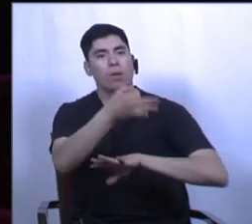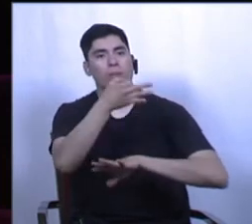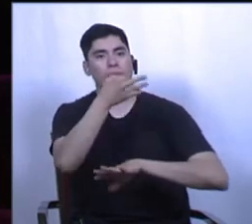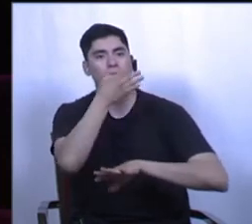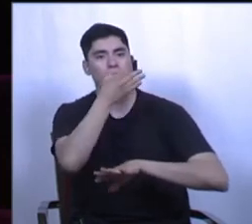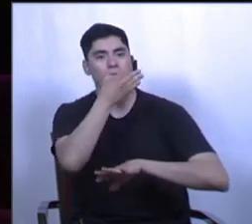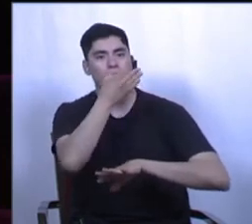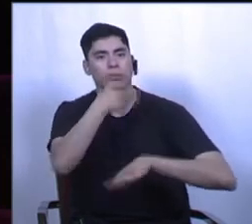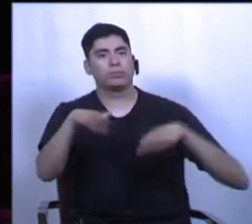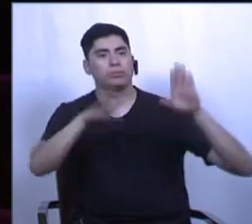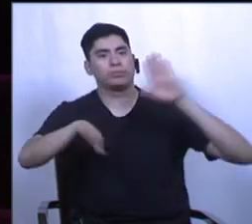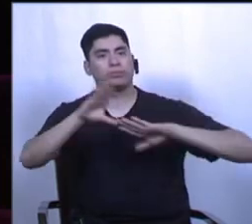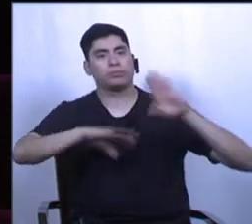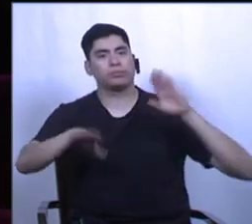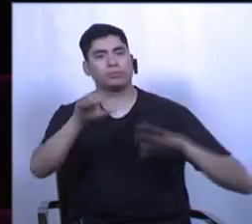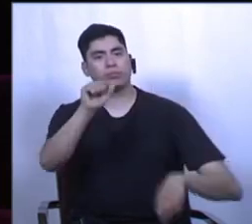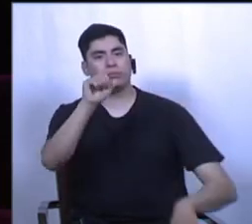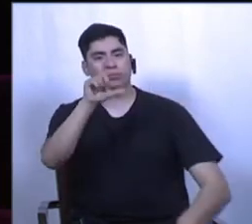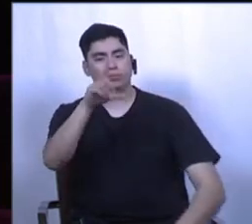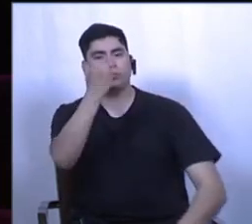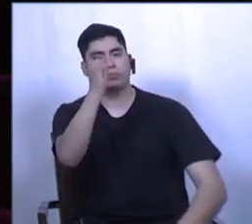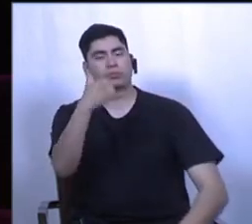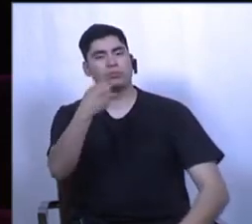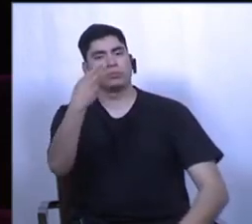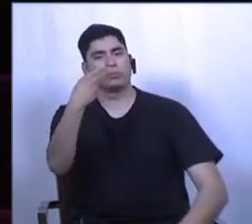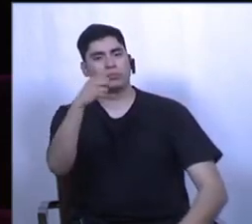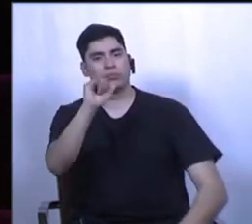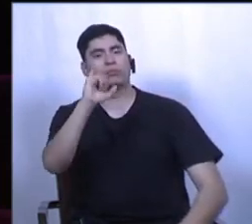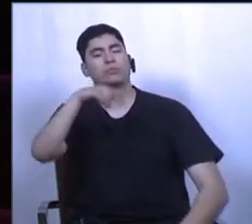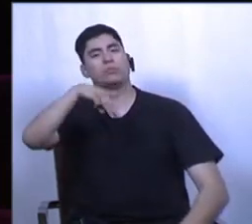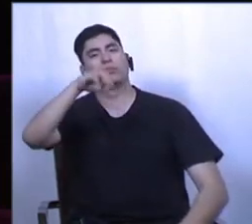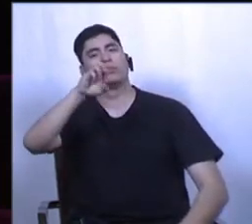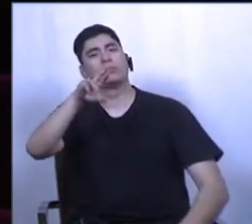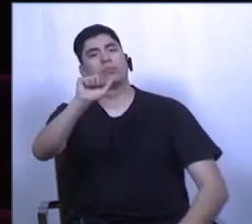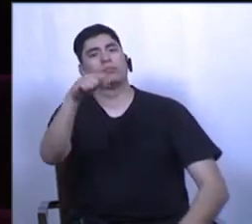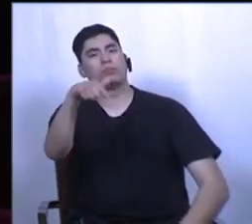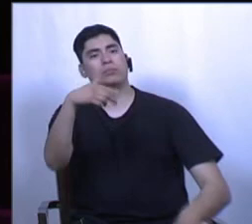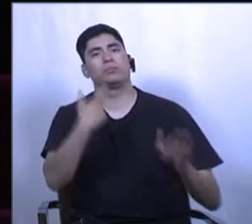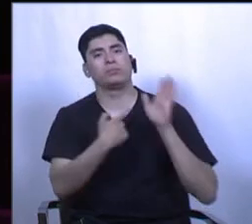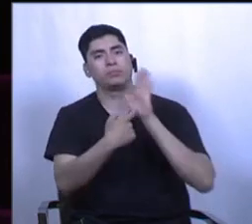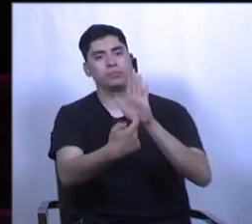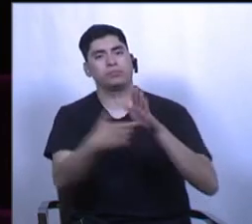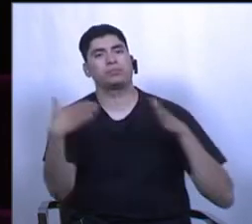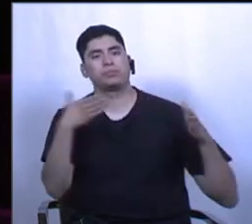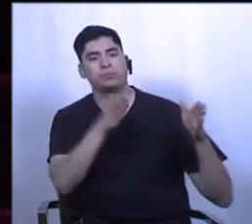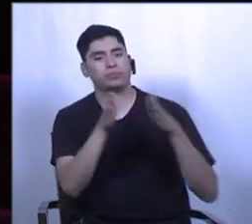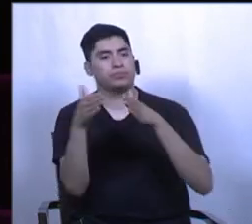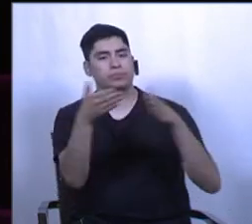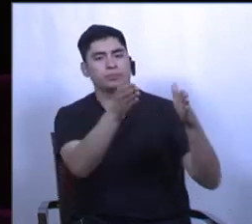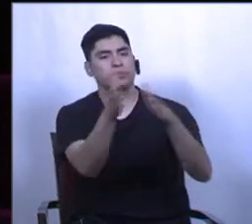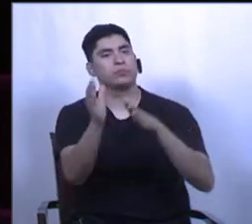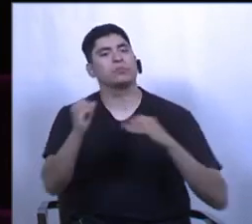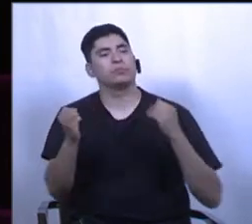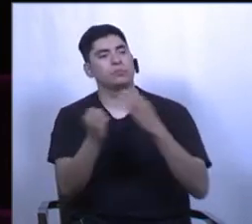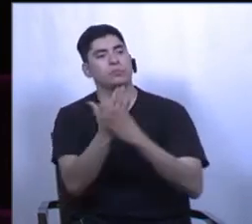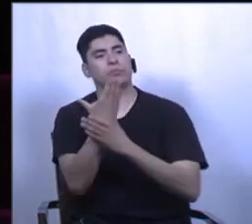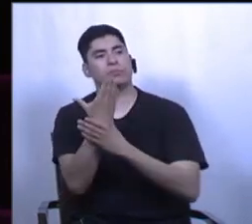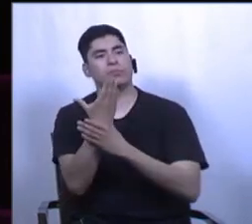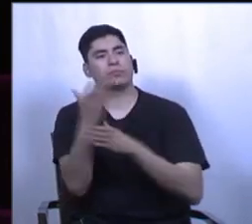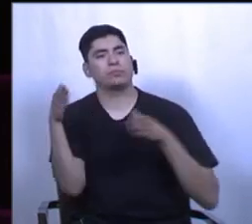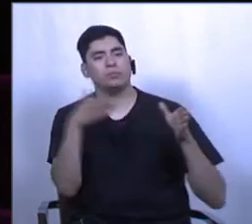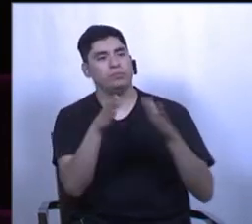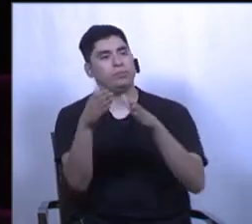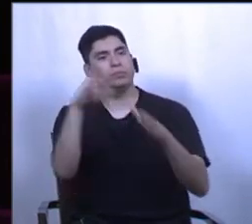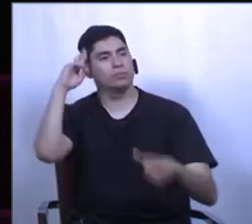controlar y prevenir el Alzheimer, y hoy nos viene a presentar la ponencia El camino hacia nuevos tratamientos para la